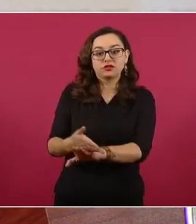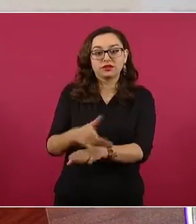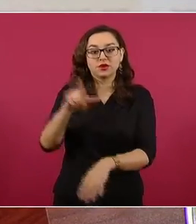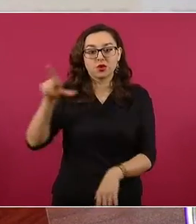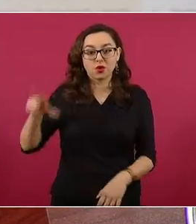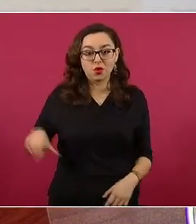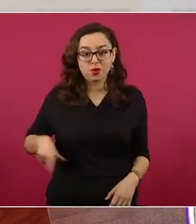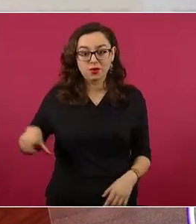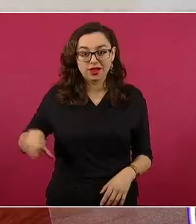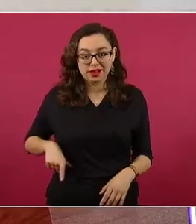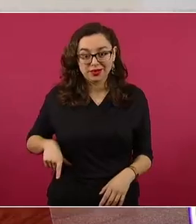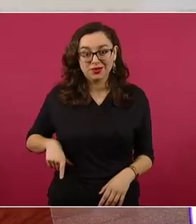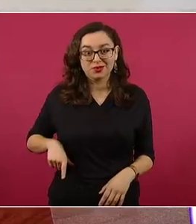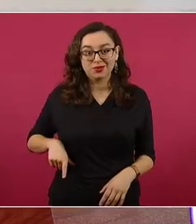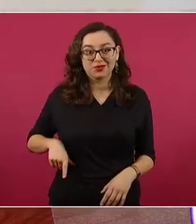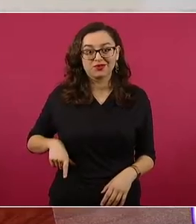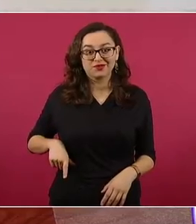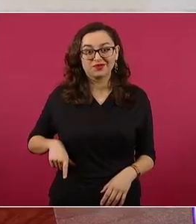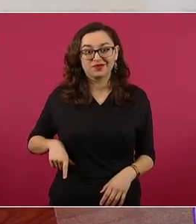al que representa al pueblo,